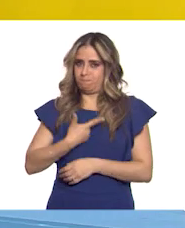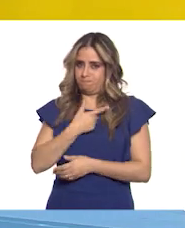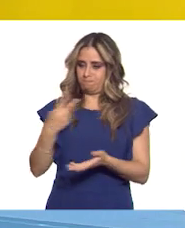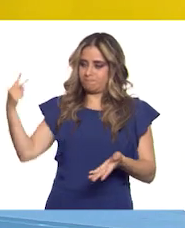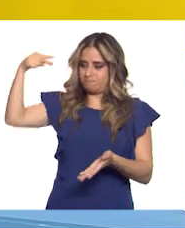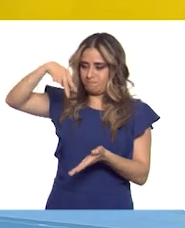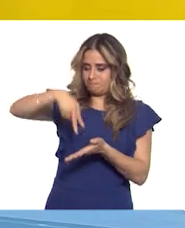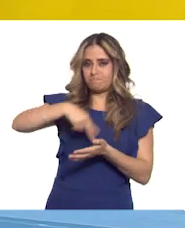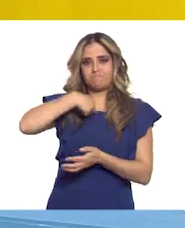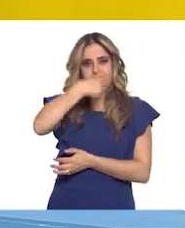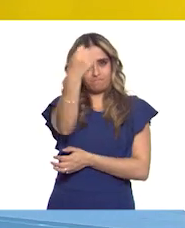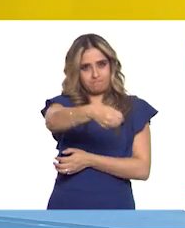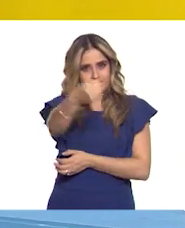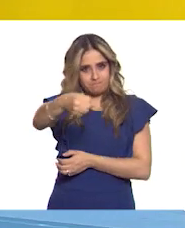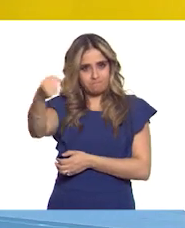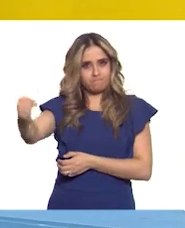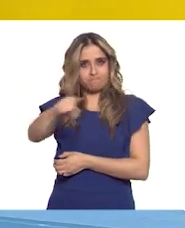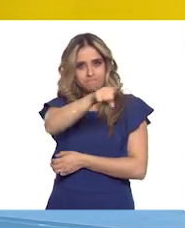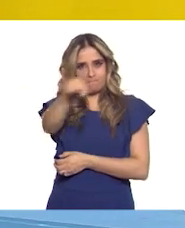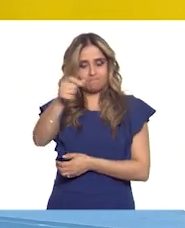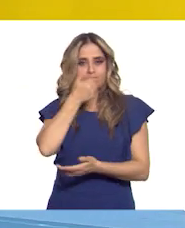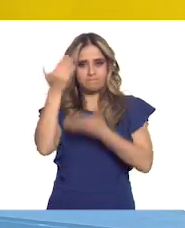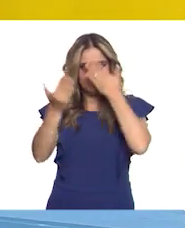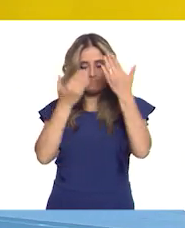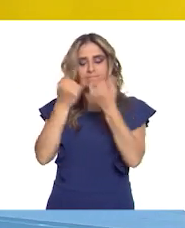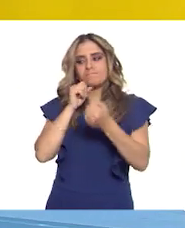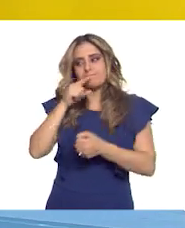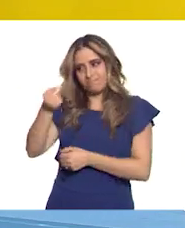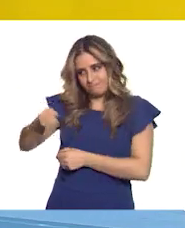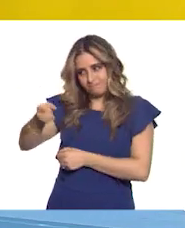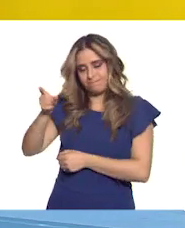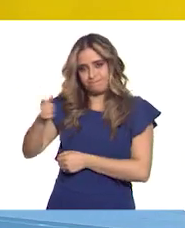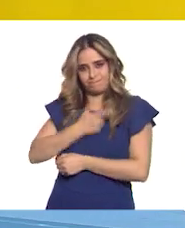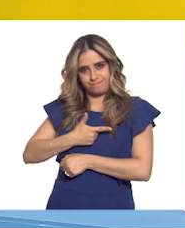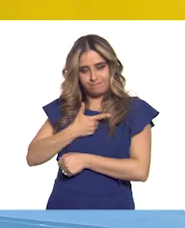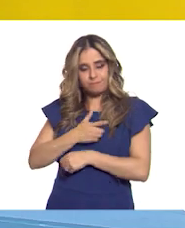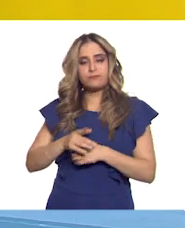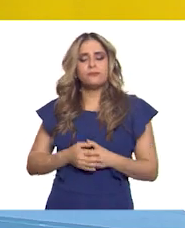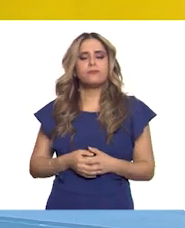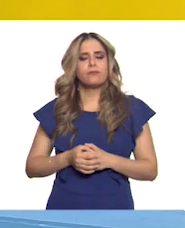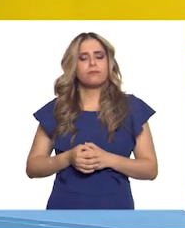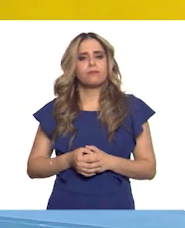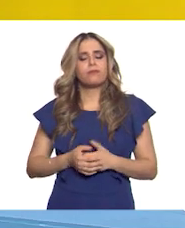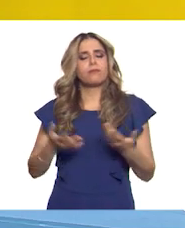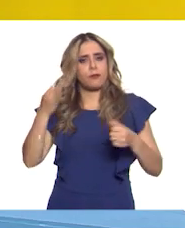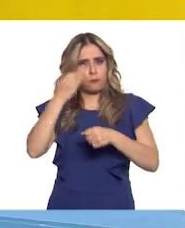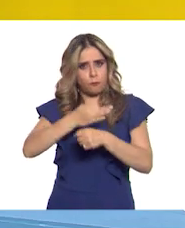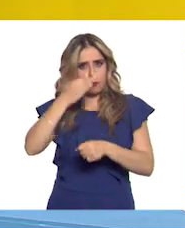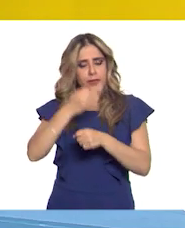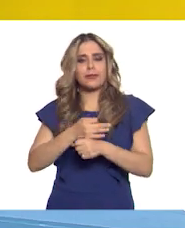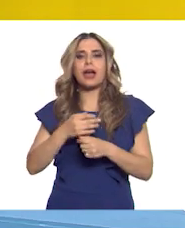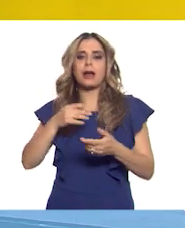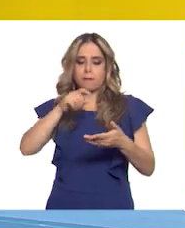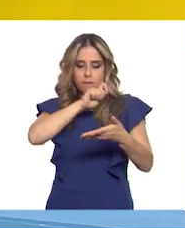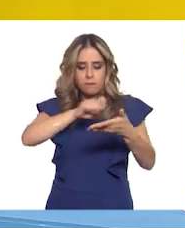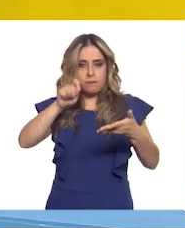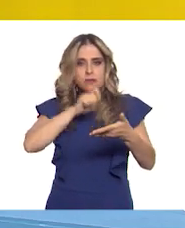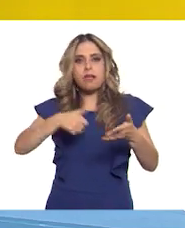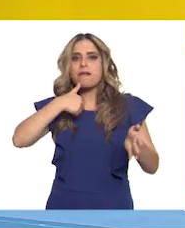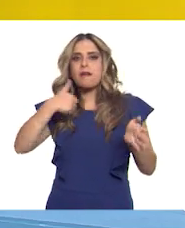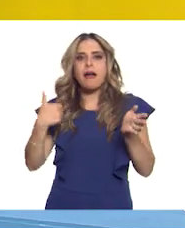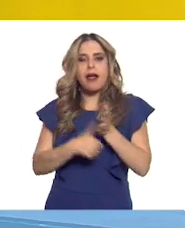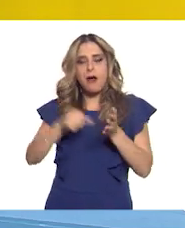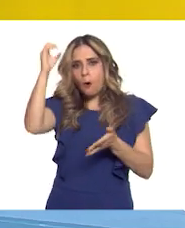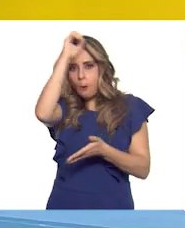poder saludar a nuestros estudiantes en casa y a ti María. Y como sabes, el día de hoy concluiremos el borrador de la carta de